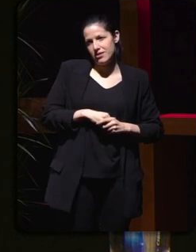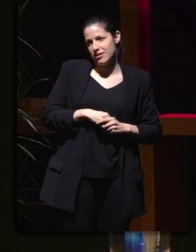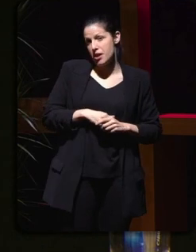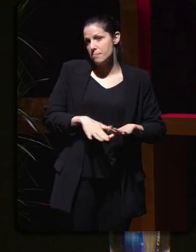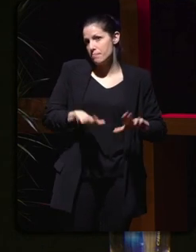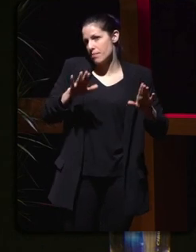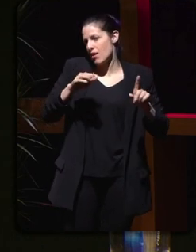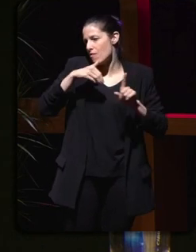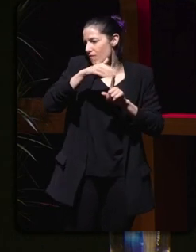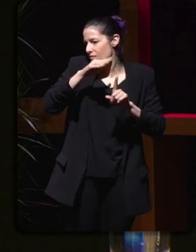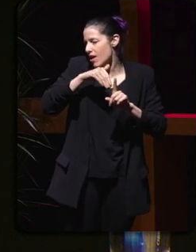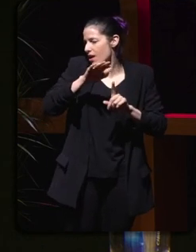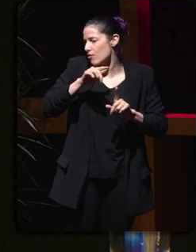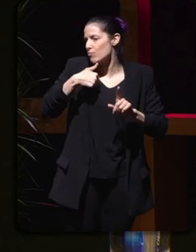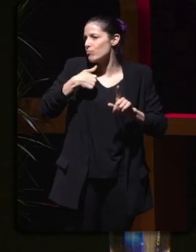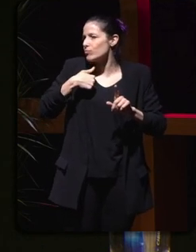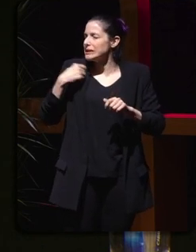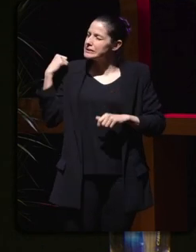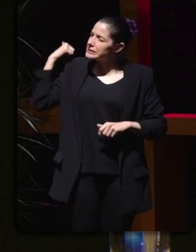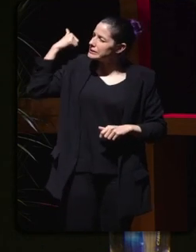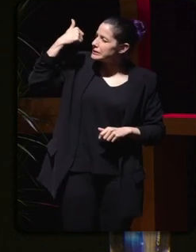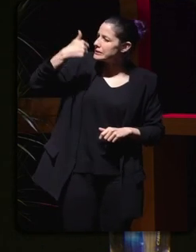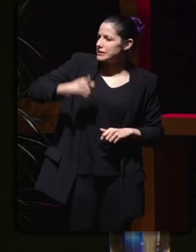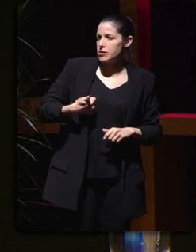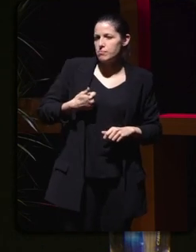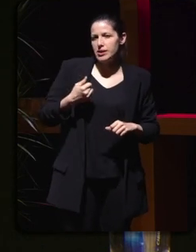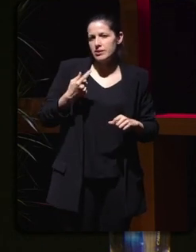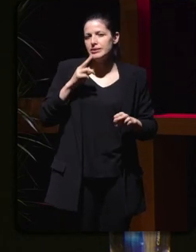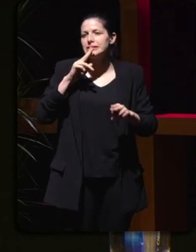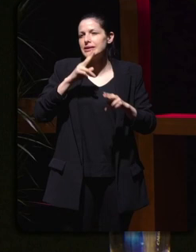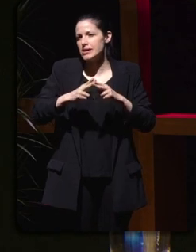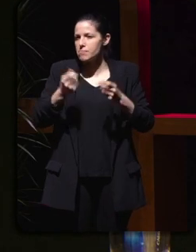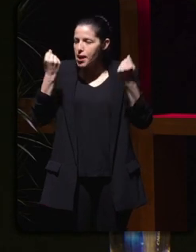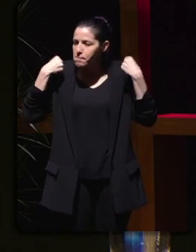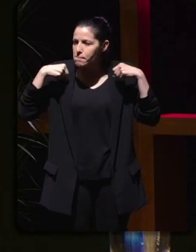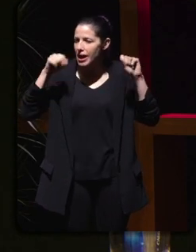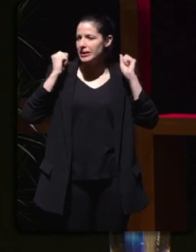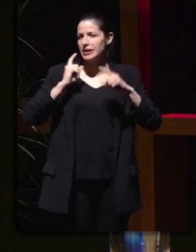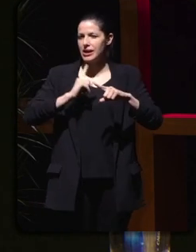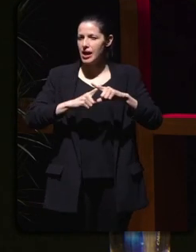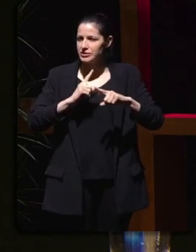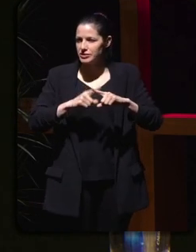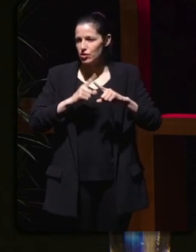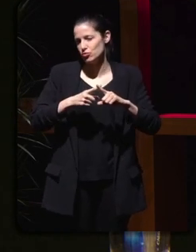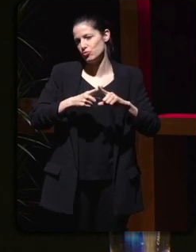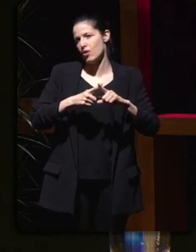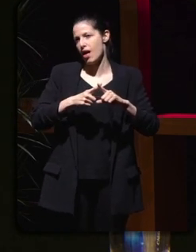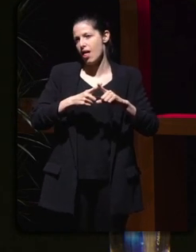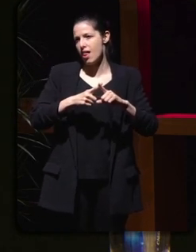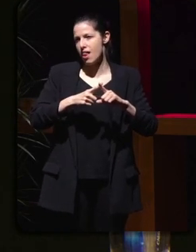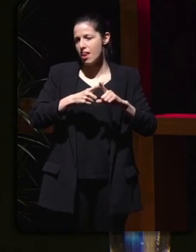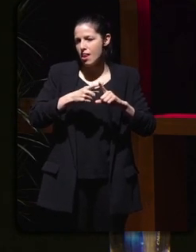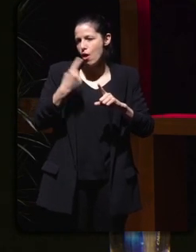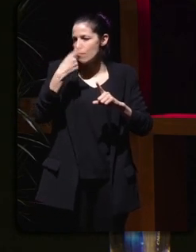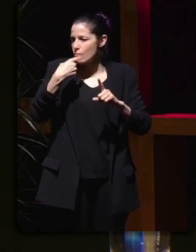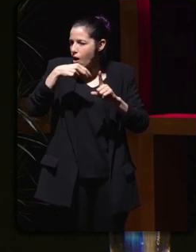felación ha sido desde siempre la práctica sexual consistente en estimular vocalmente el